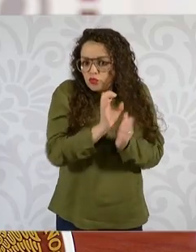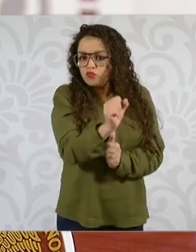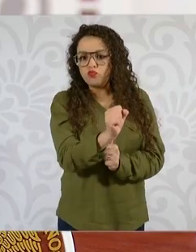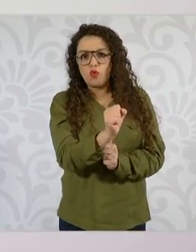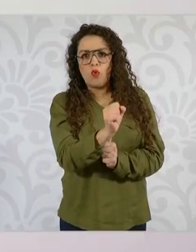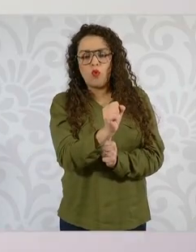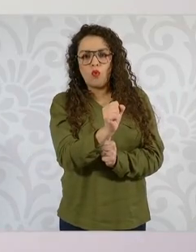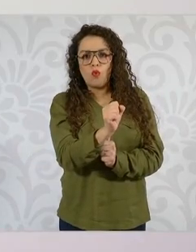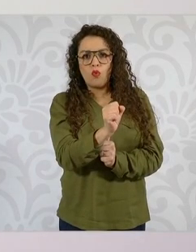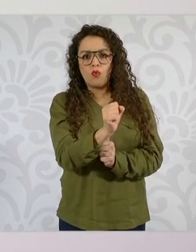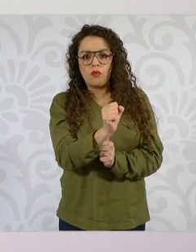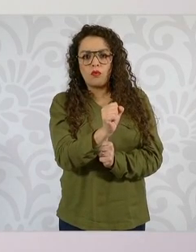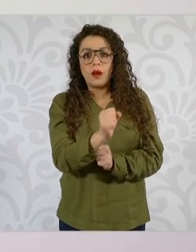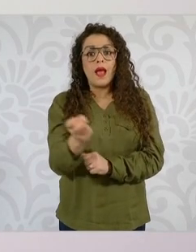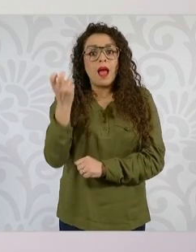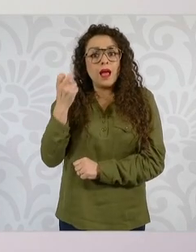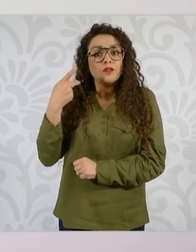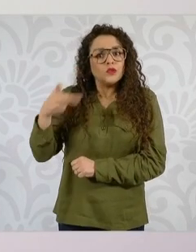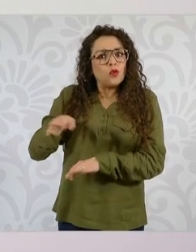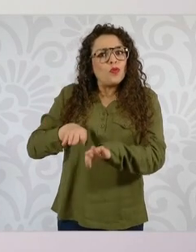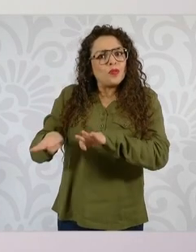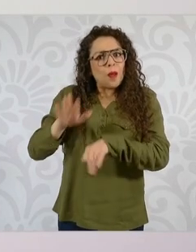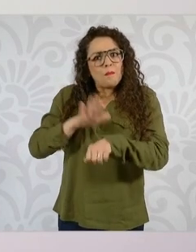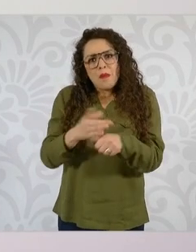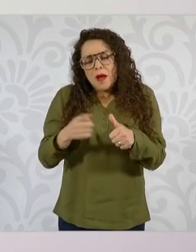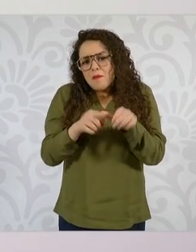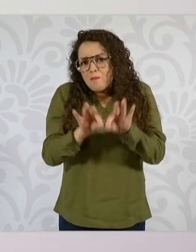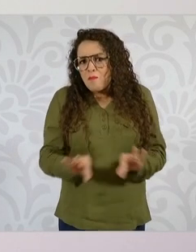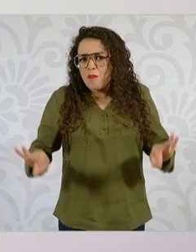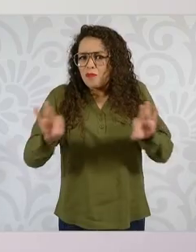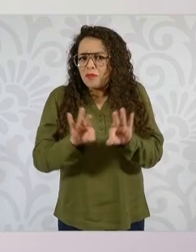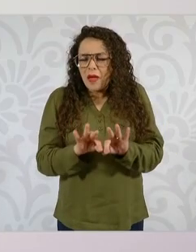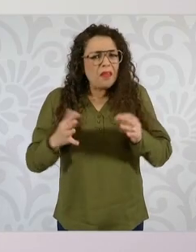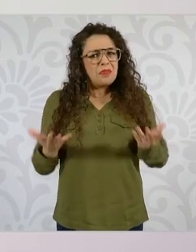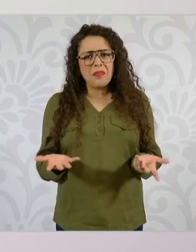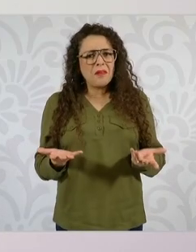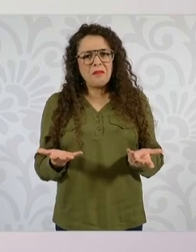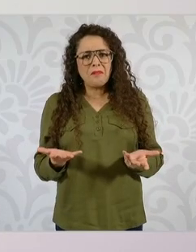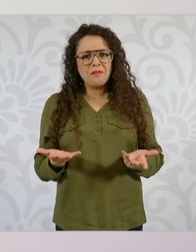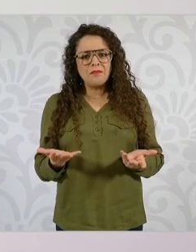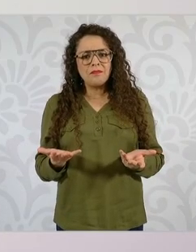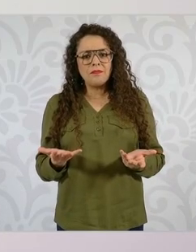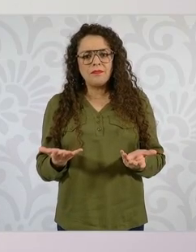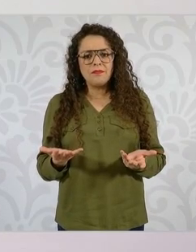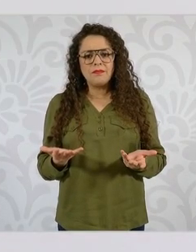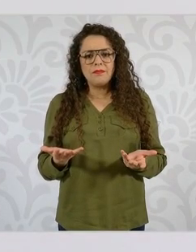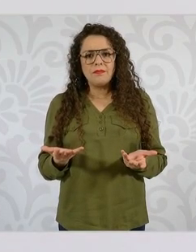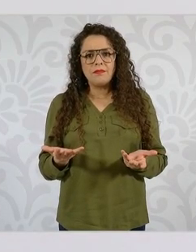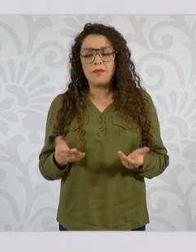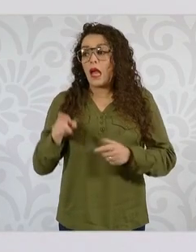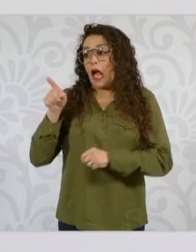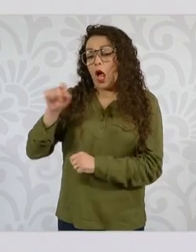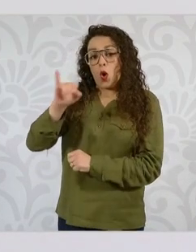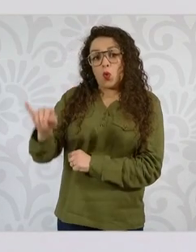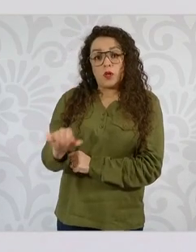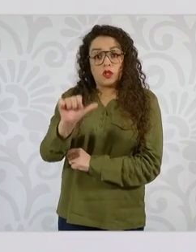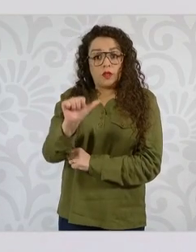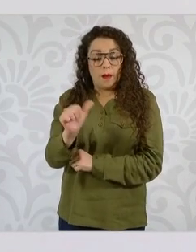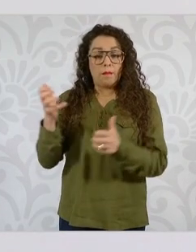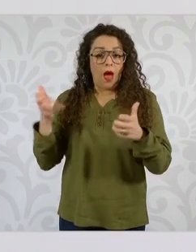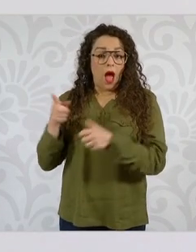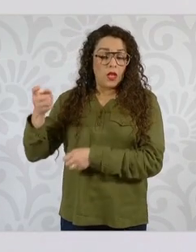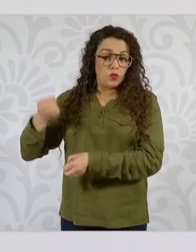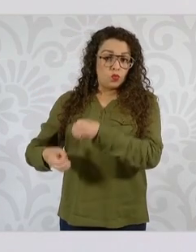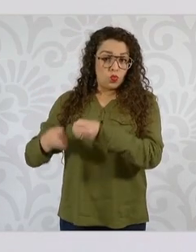esa es su función primordial entonces por un amparo que hace una jueza